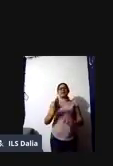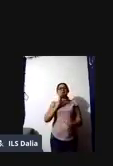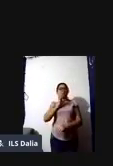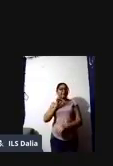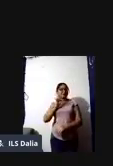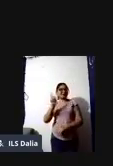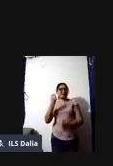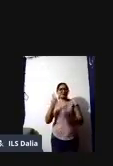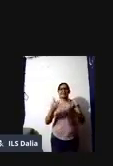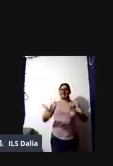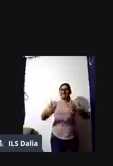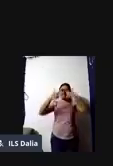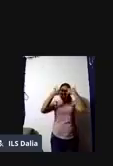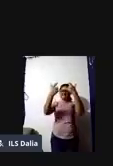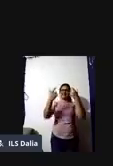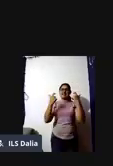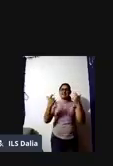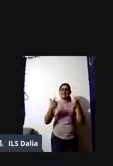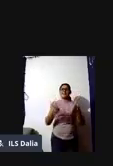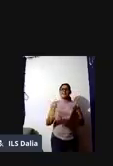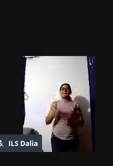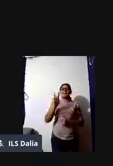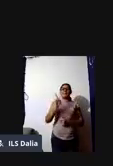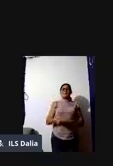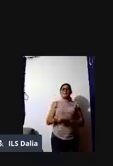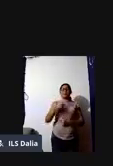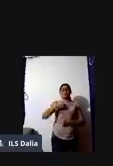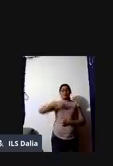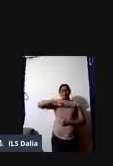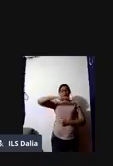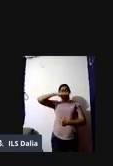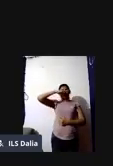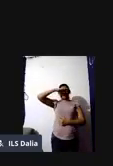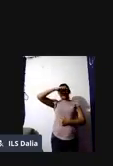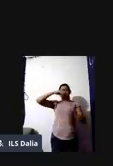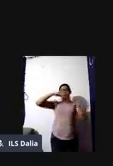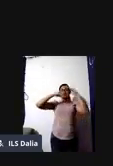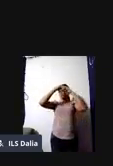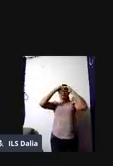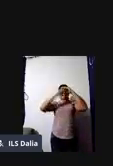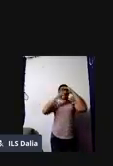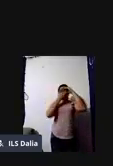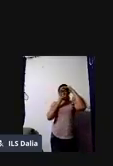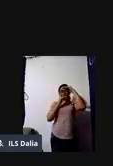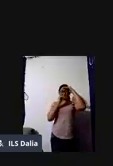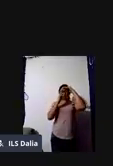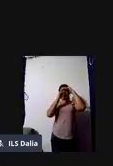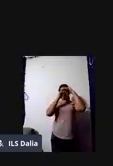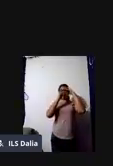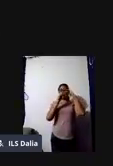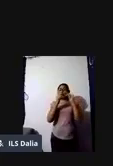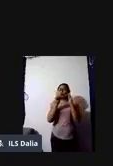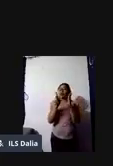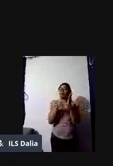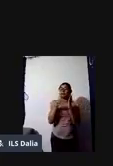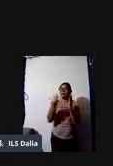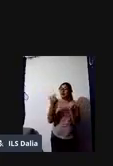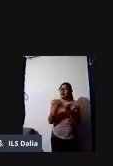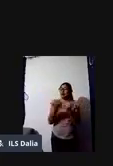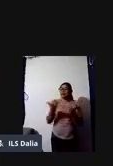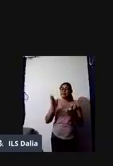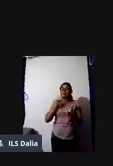No, yo les decía a mis hijas, mira, mi límite ya está aquí, ya, aquí. Y entonces, una más y ya se